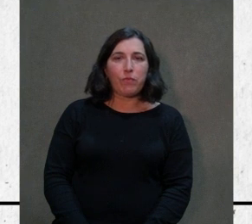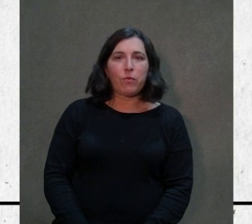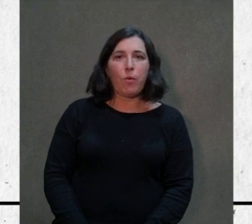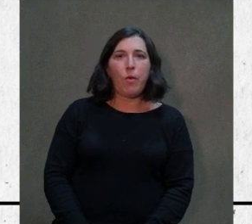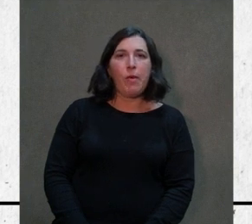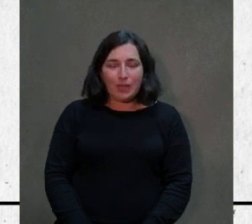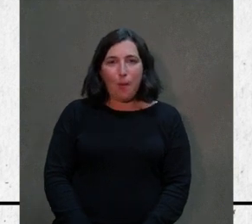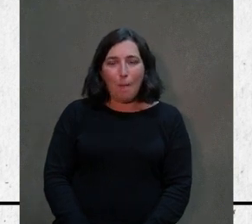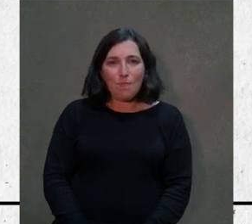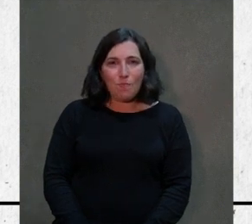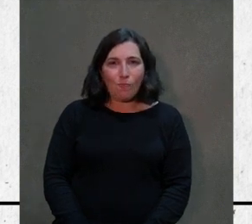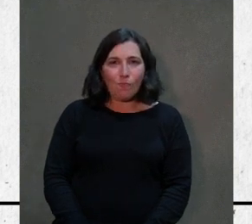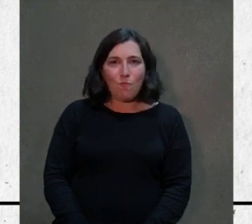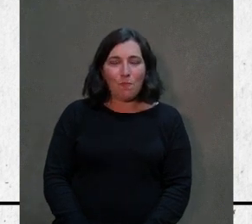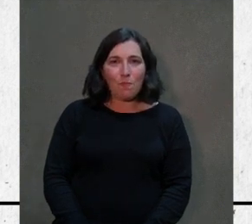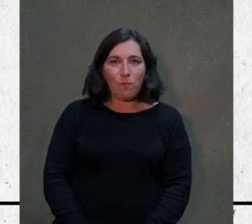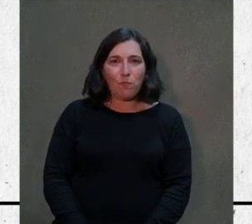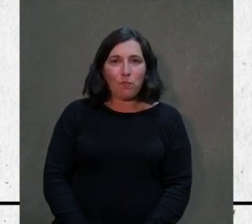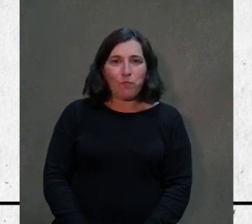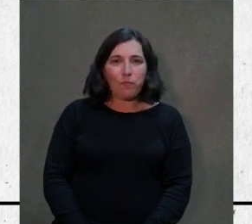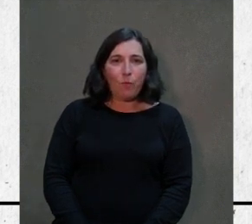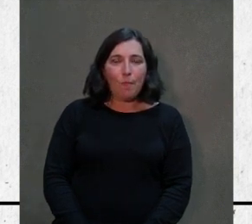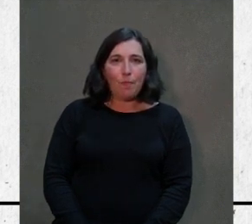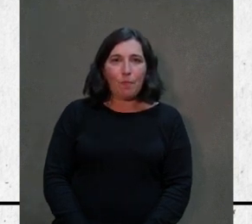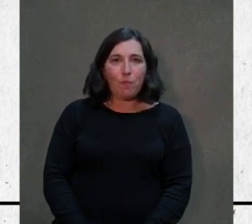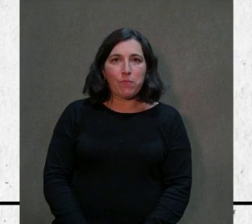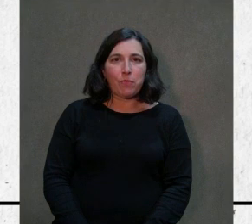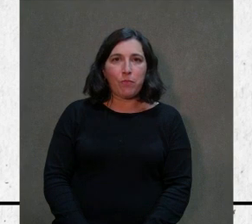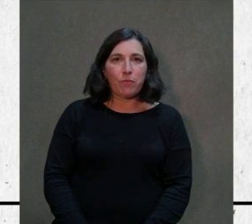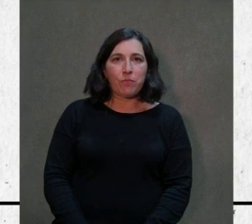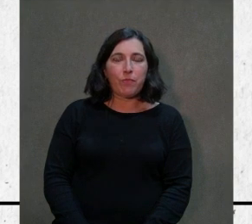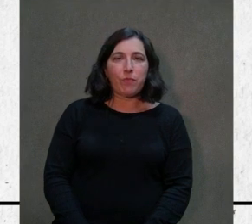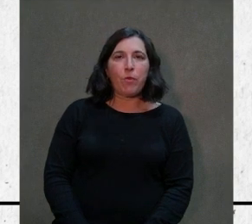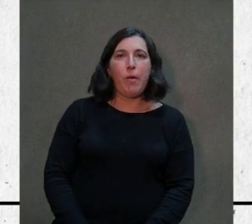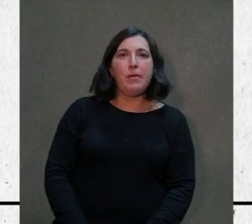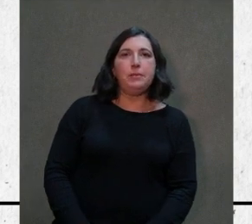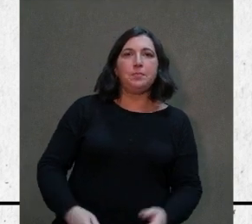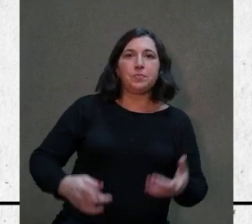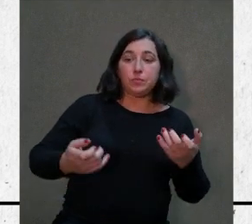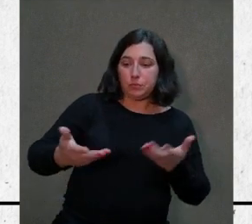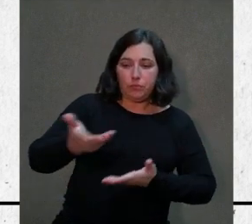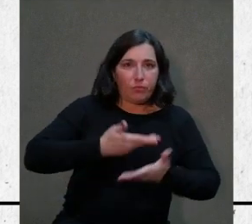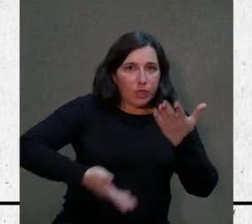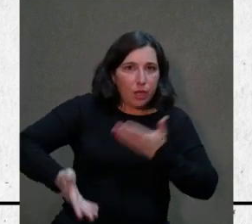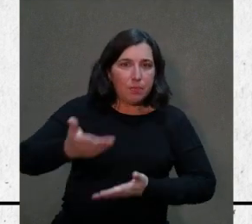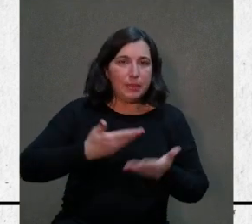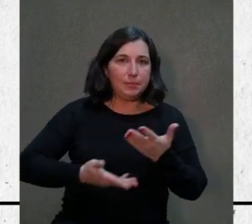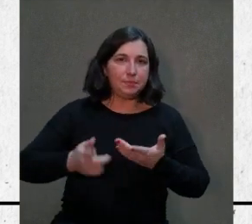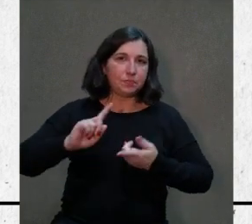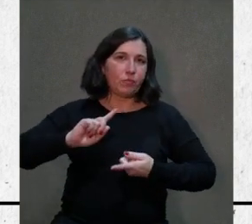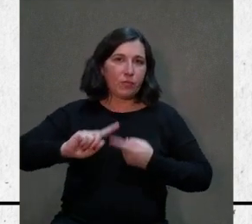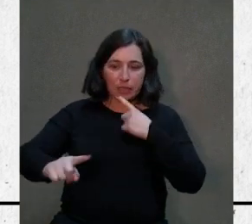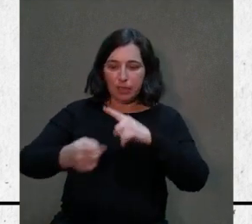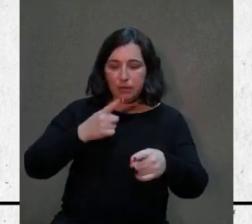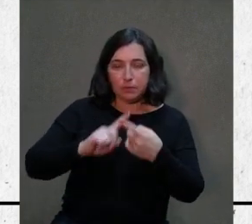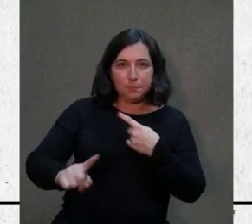compartirlo con ellos. Y bueno, como aguantar, como, bueno, tengámonos unos a los otros, que también es como que nosotros sin ellos, ellos sin